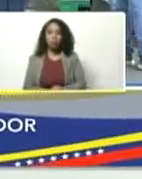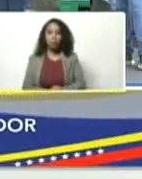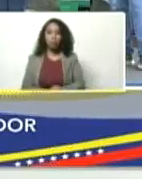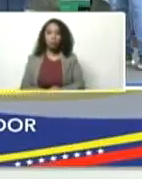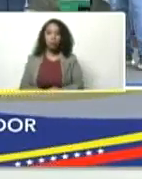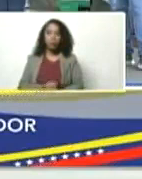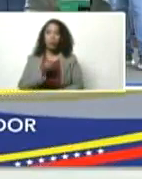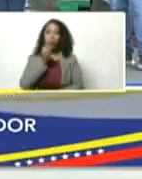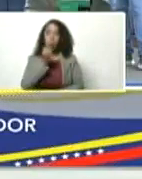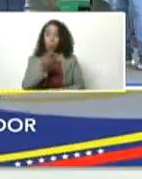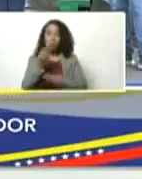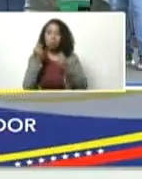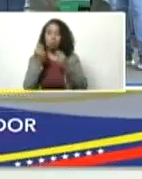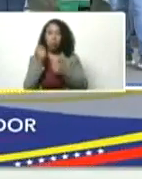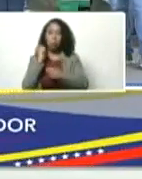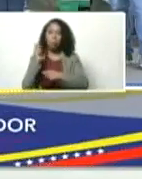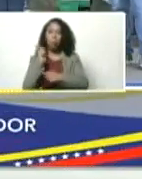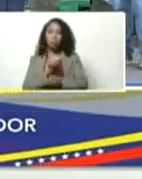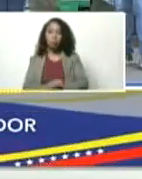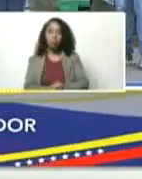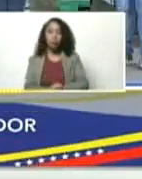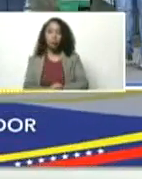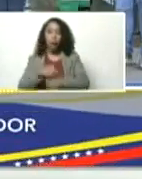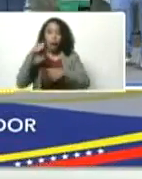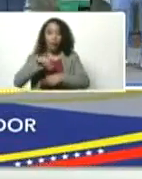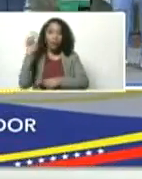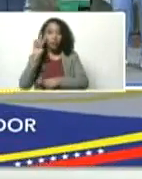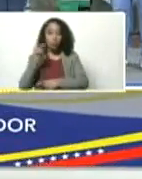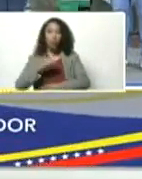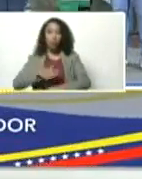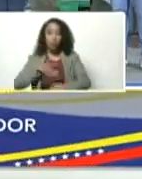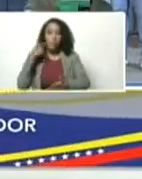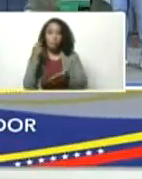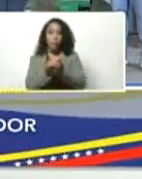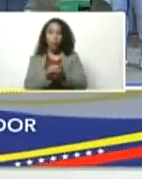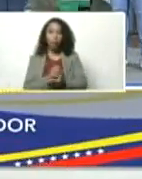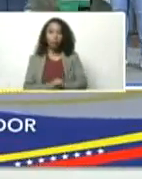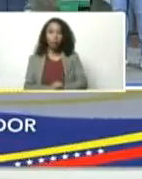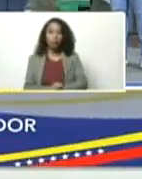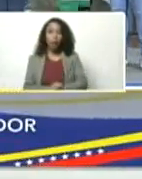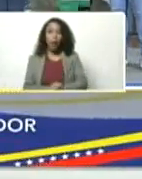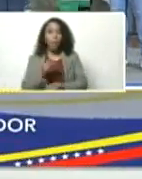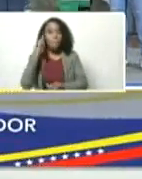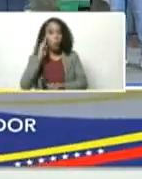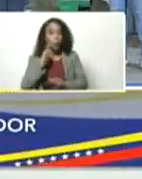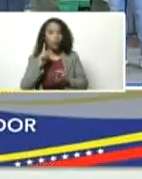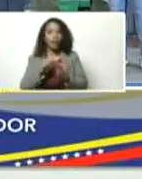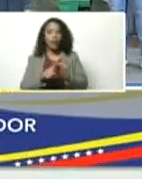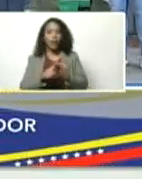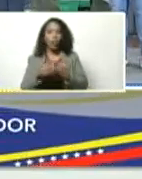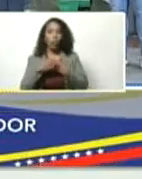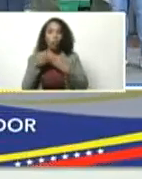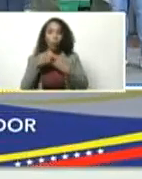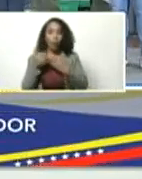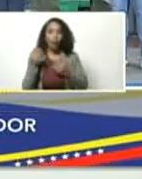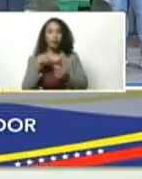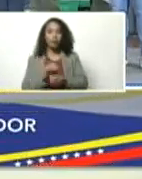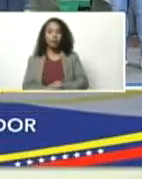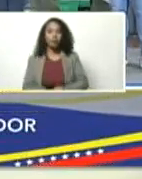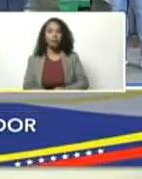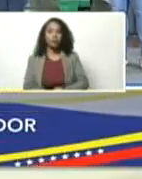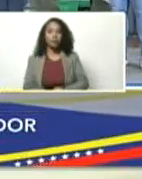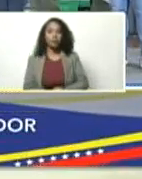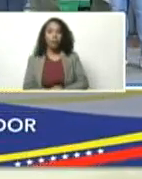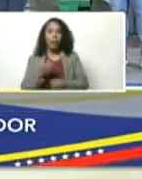A buen precio. Aquí en Venezuela lo puede pagar en bolívares, en dólares,